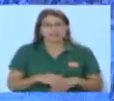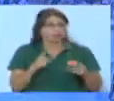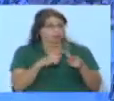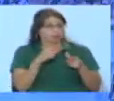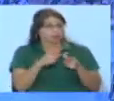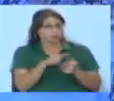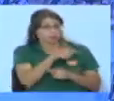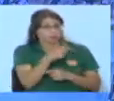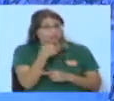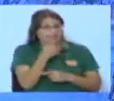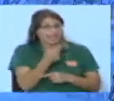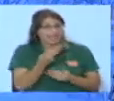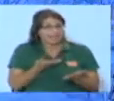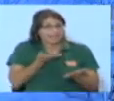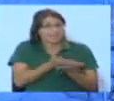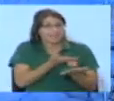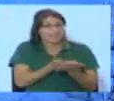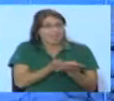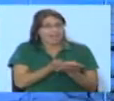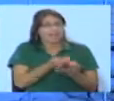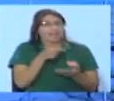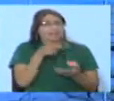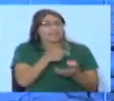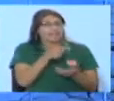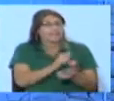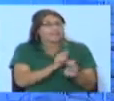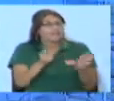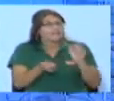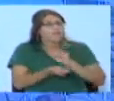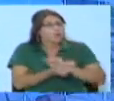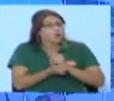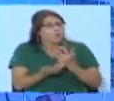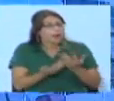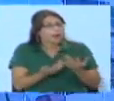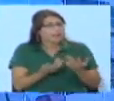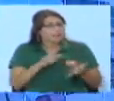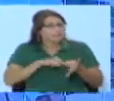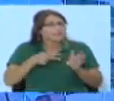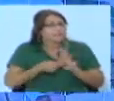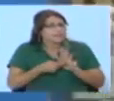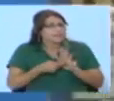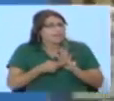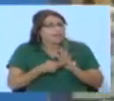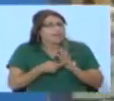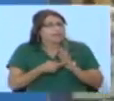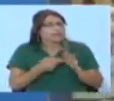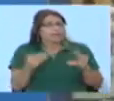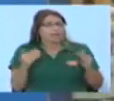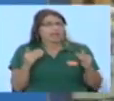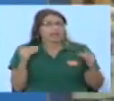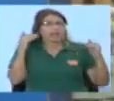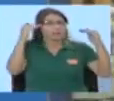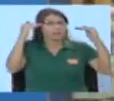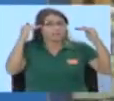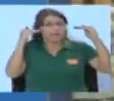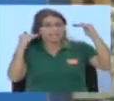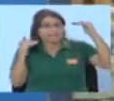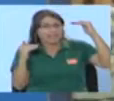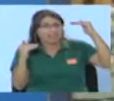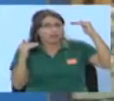plantear, don Juan Manuel, esta reforma entonces más bien redundaría en aumentar la brecha digital, porque no